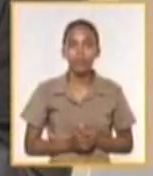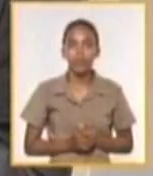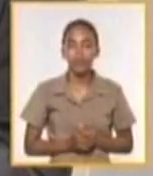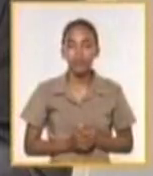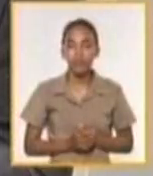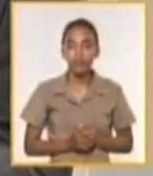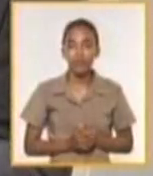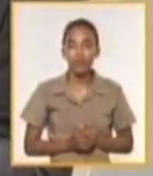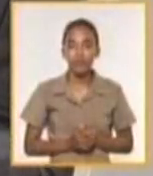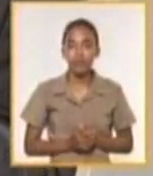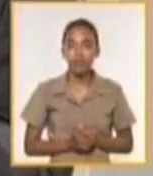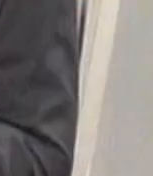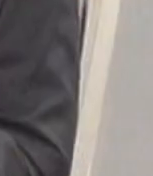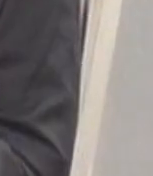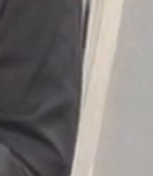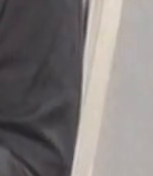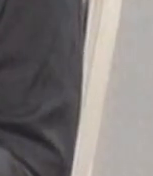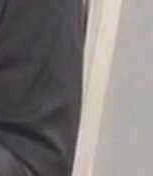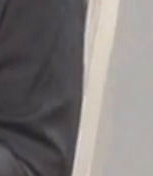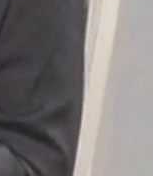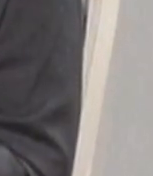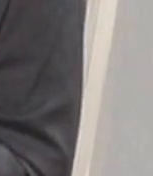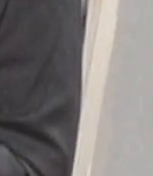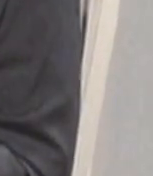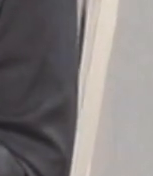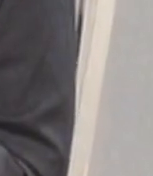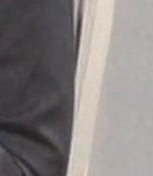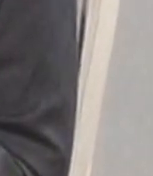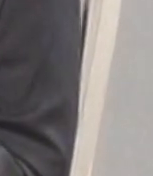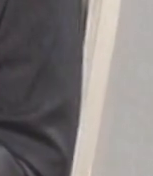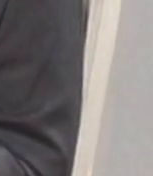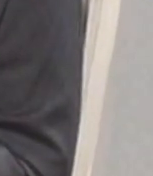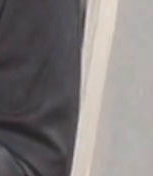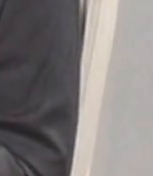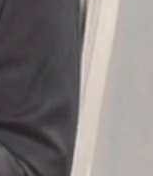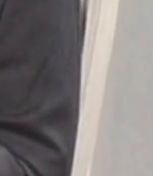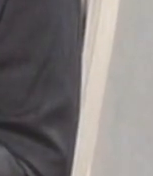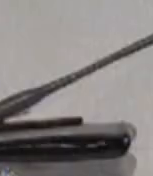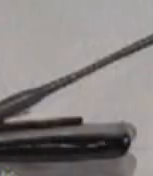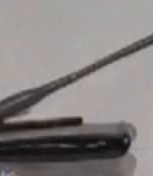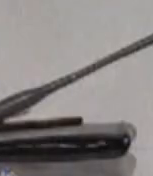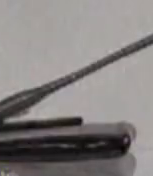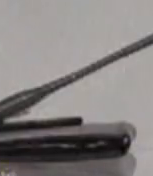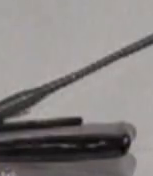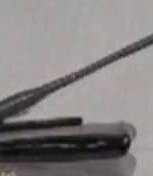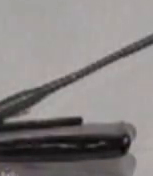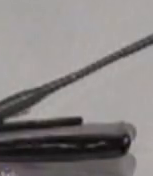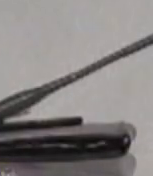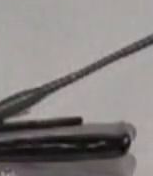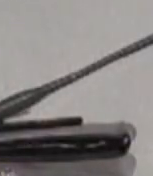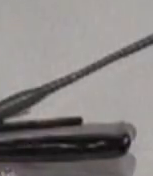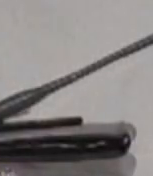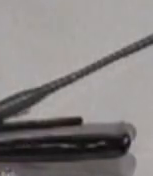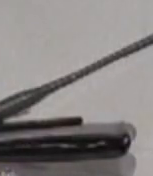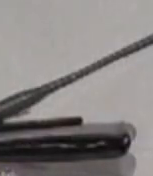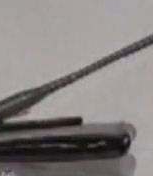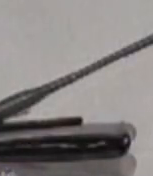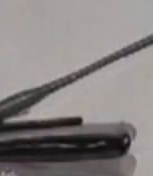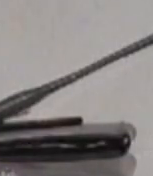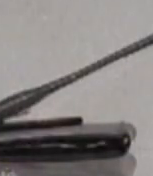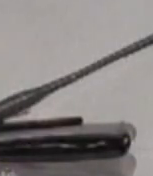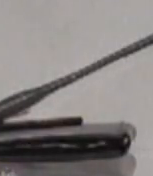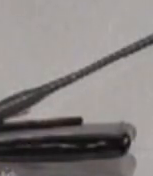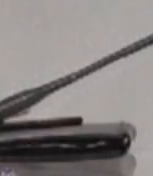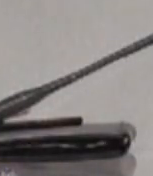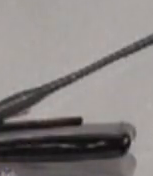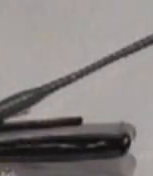tipo de idea y de acción. Era un hombre de acción y de pensamiento. Un hombre así que tuvo esa capacidad, que no son muchos los que la tienen, de